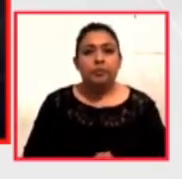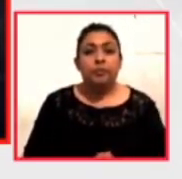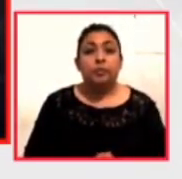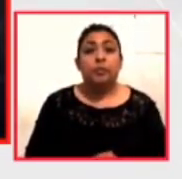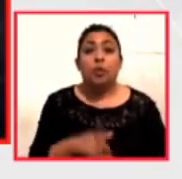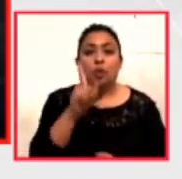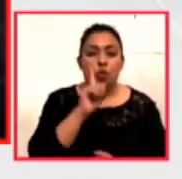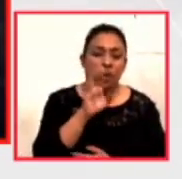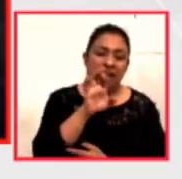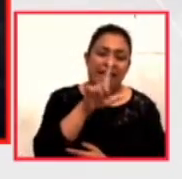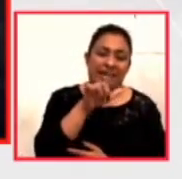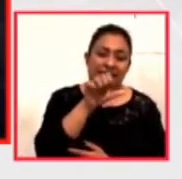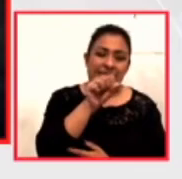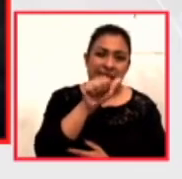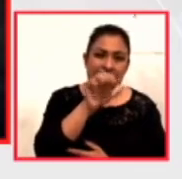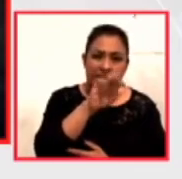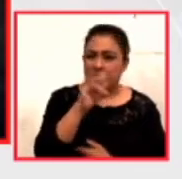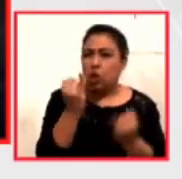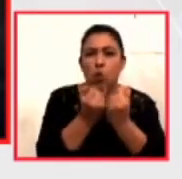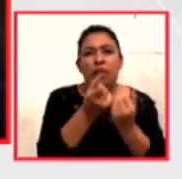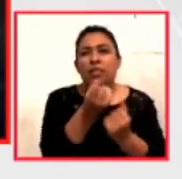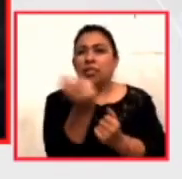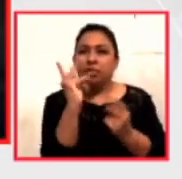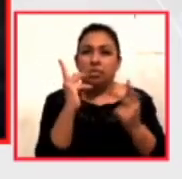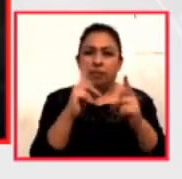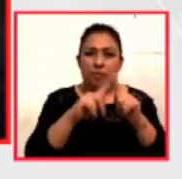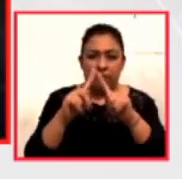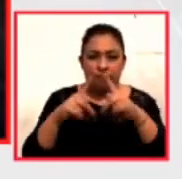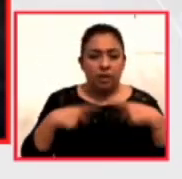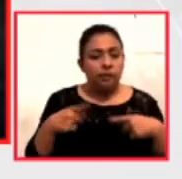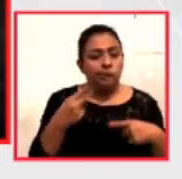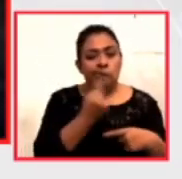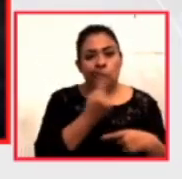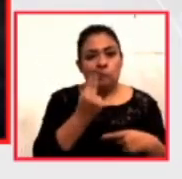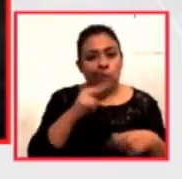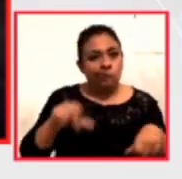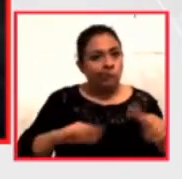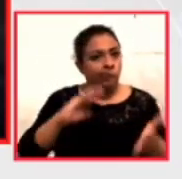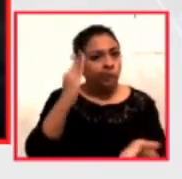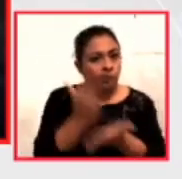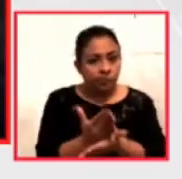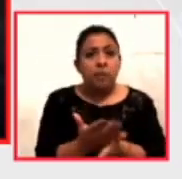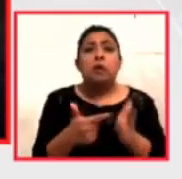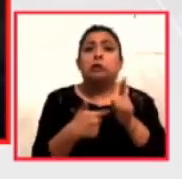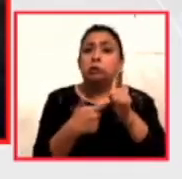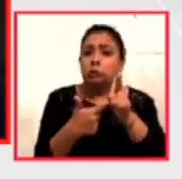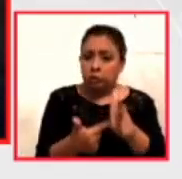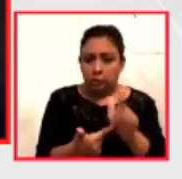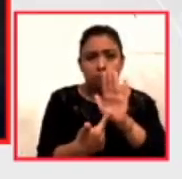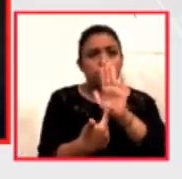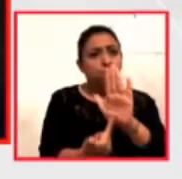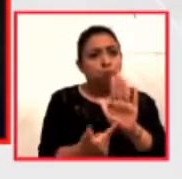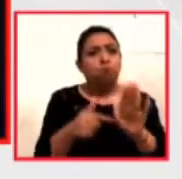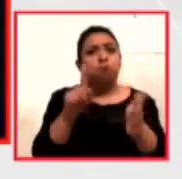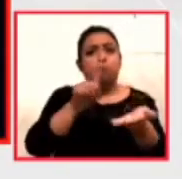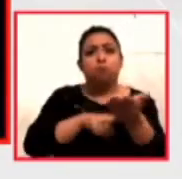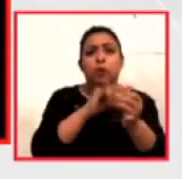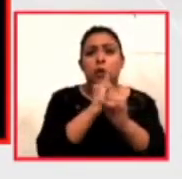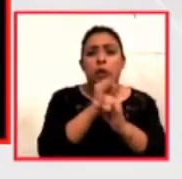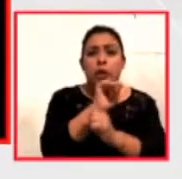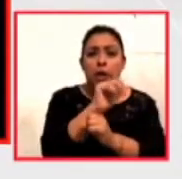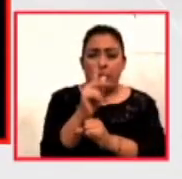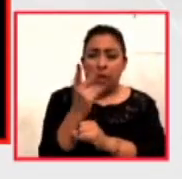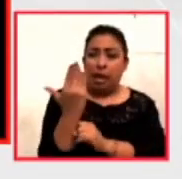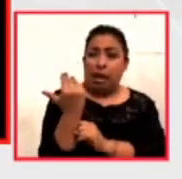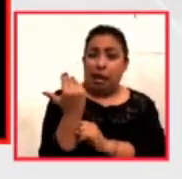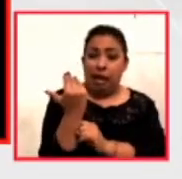Elisa Carrillo, así como muchos otros creadores, han tenido que detener su actividad, pero siguen presentes a través de sus plataformas.